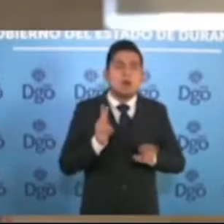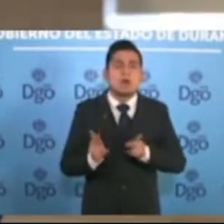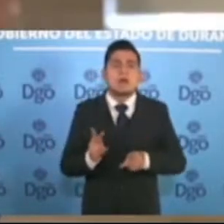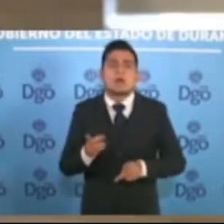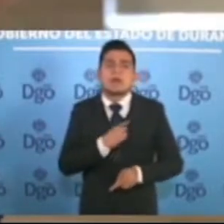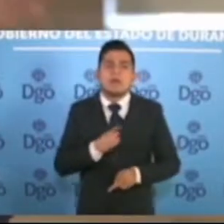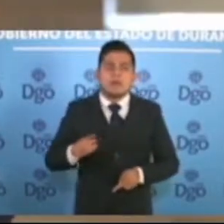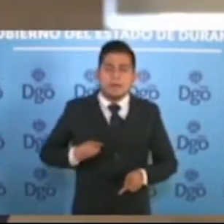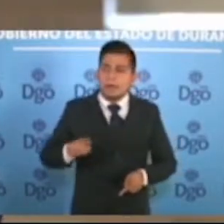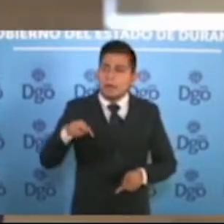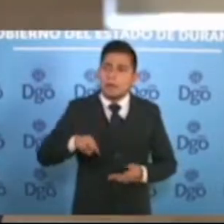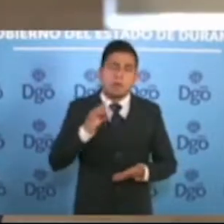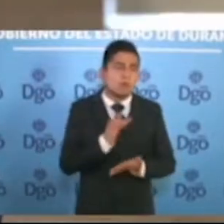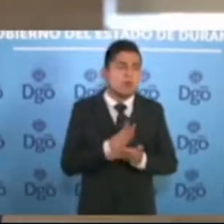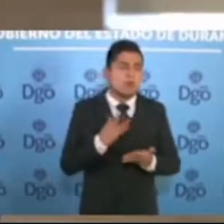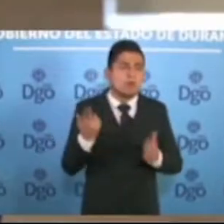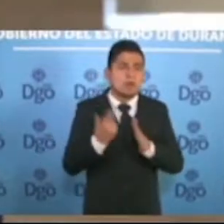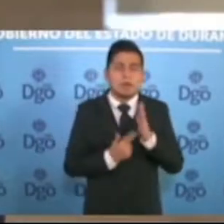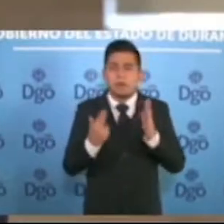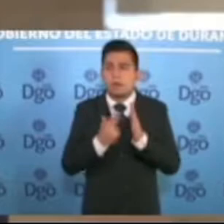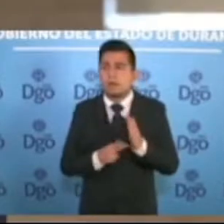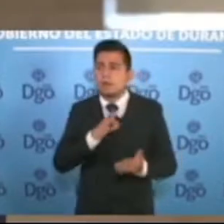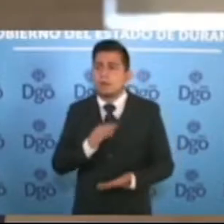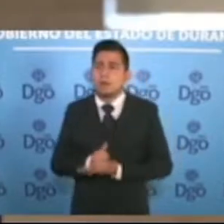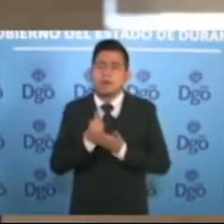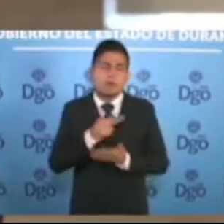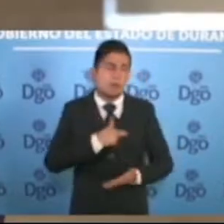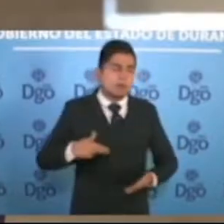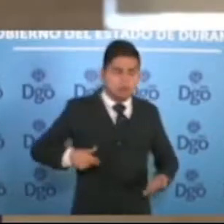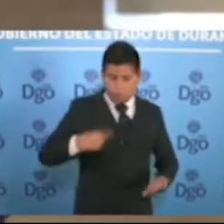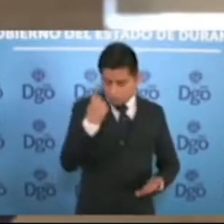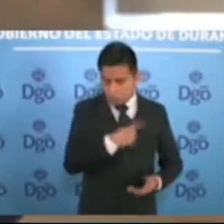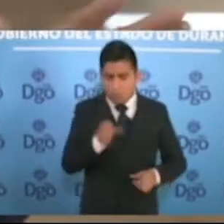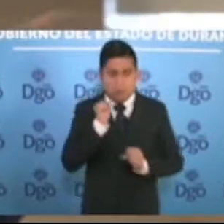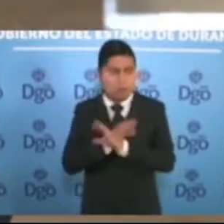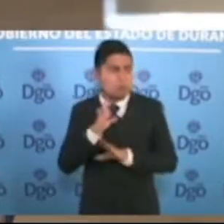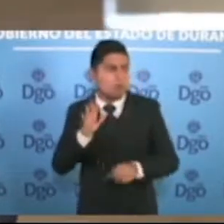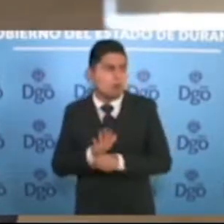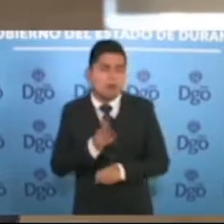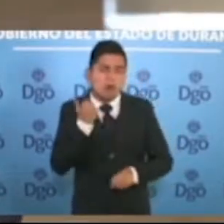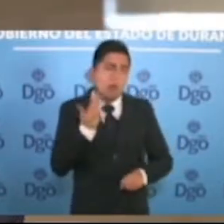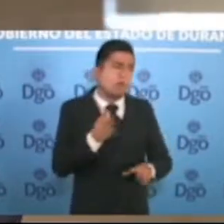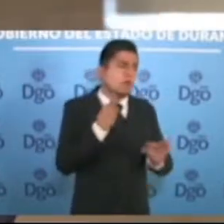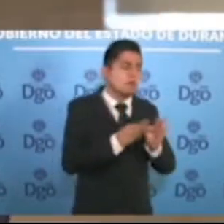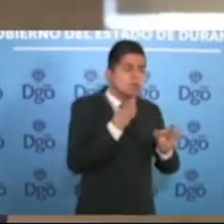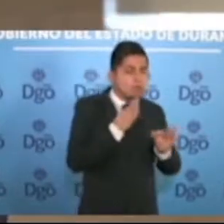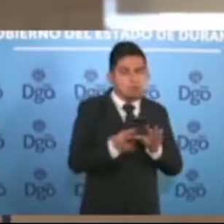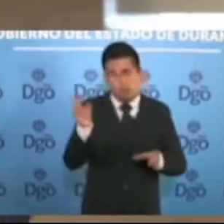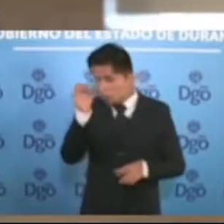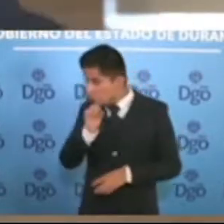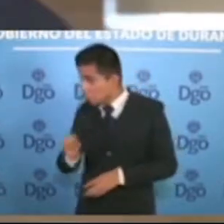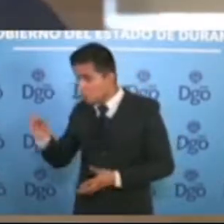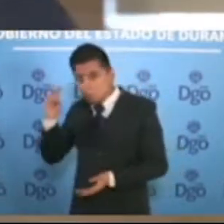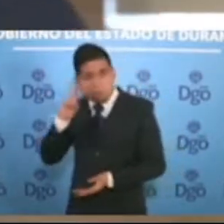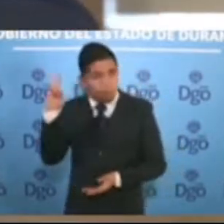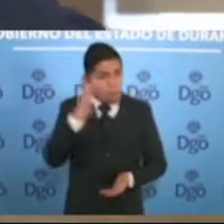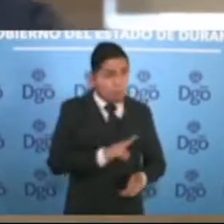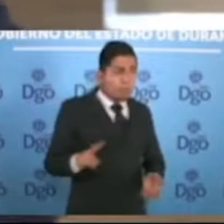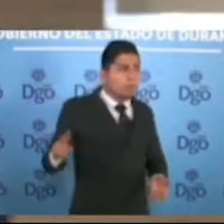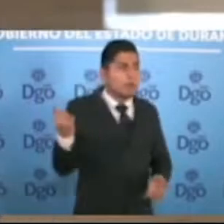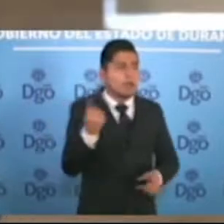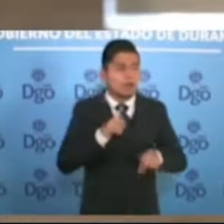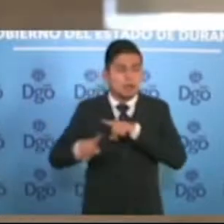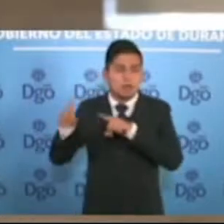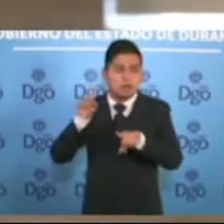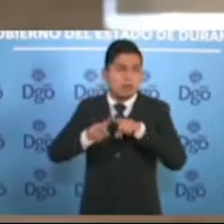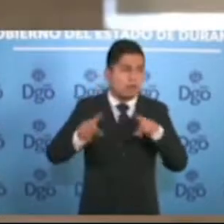el único instrumento que nos lleve a resolver cualquier punto de vista que sea diferente,